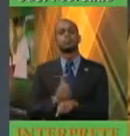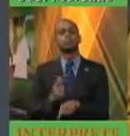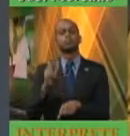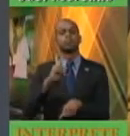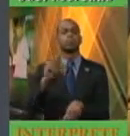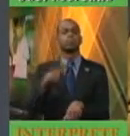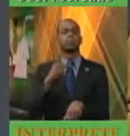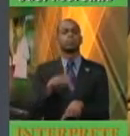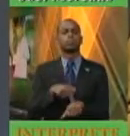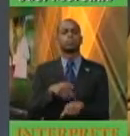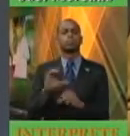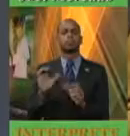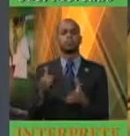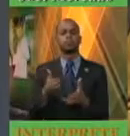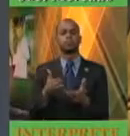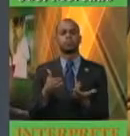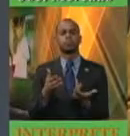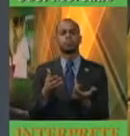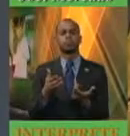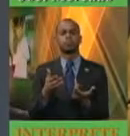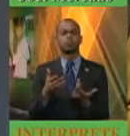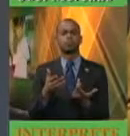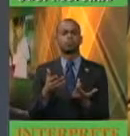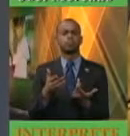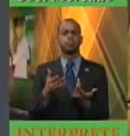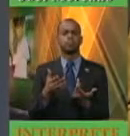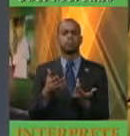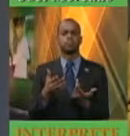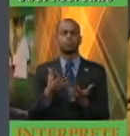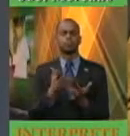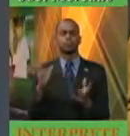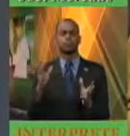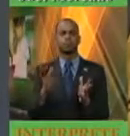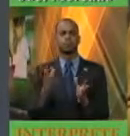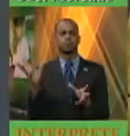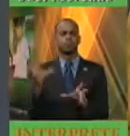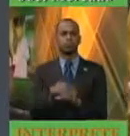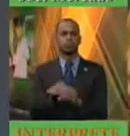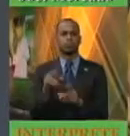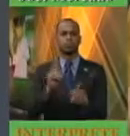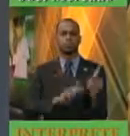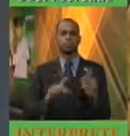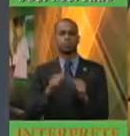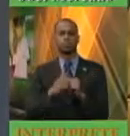provincia un comité gestor de inclusión de personas con discapacidad,